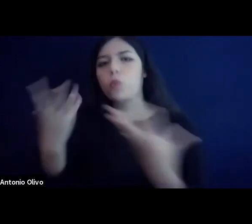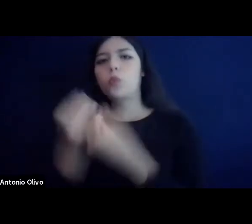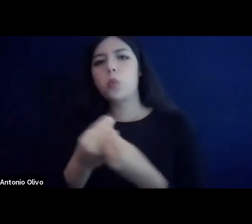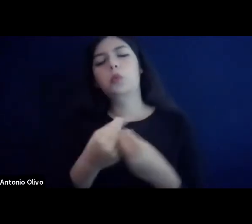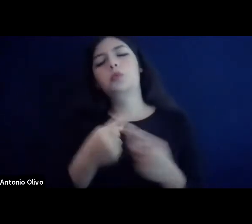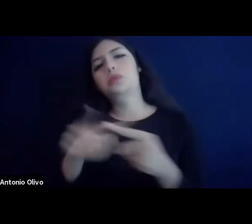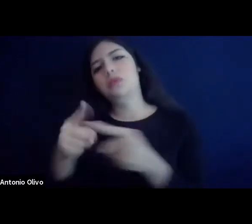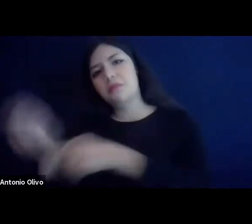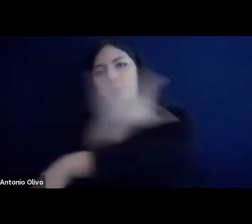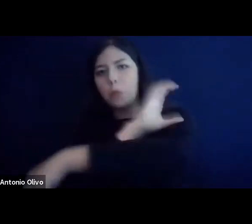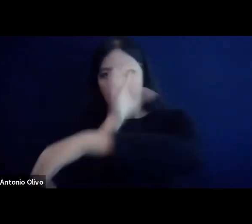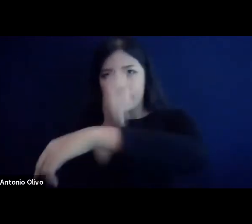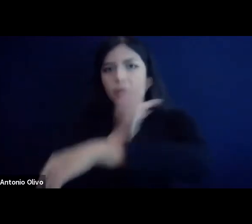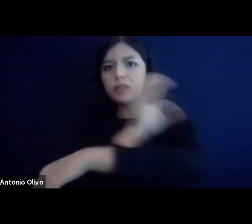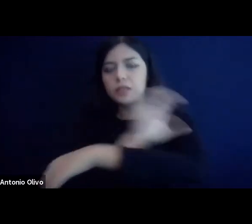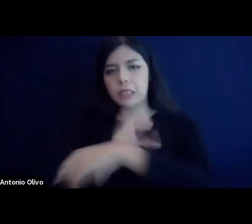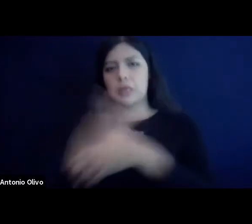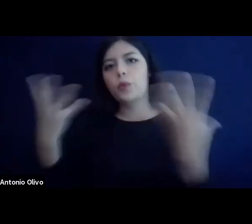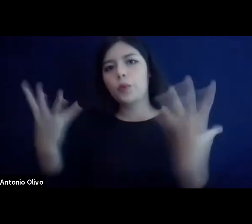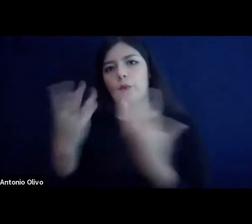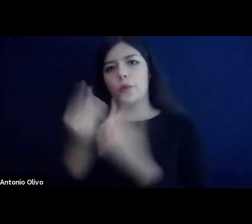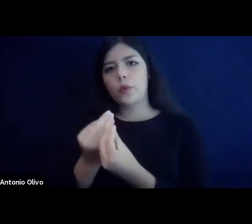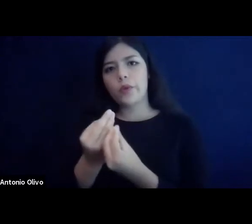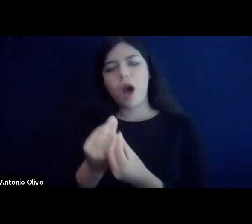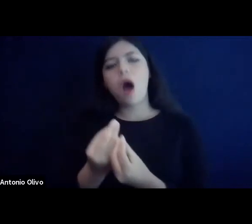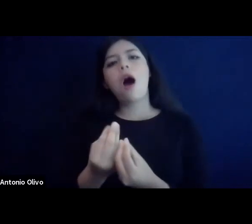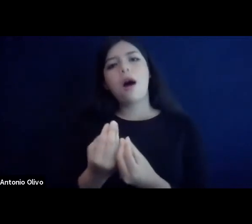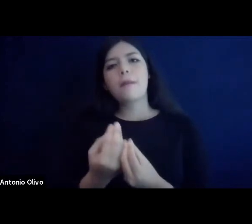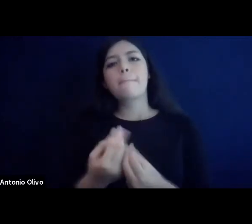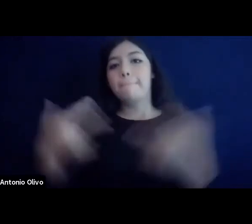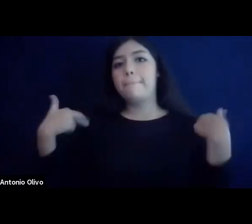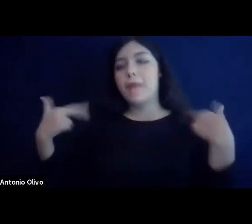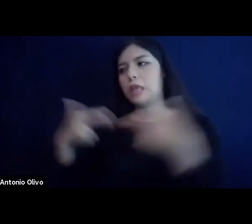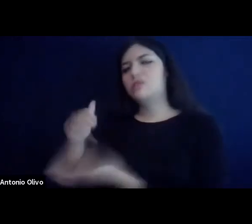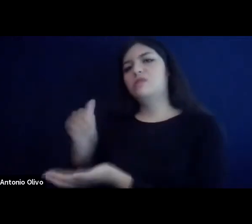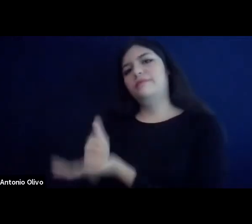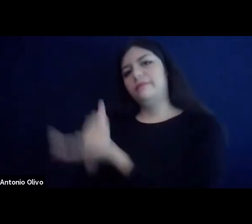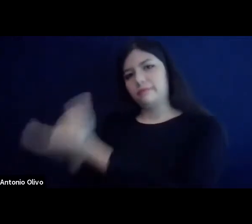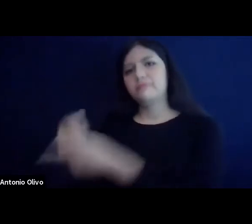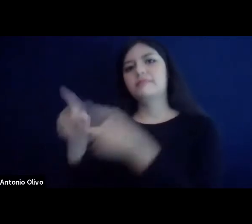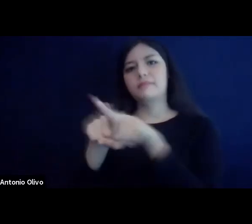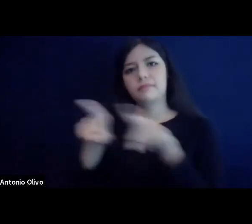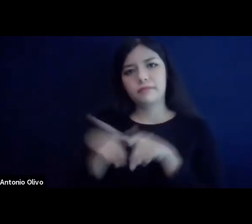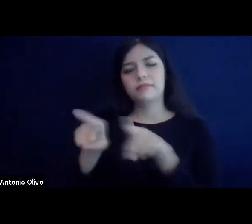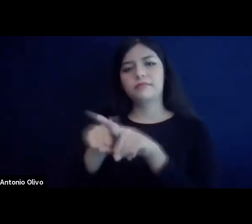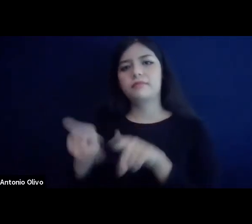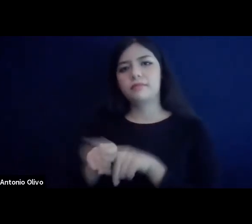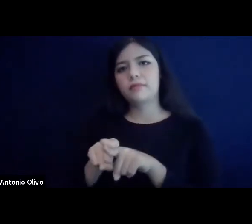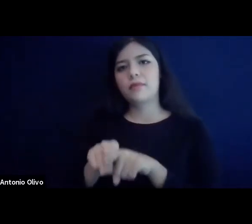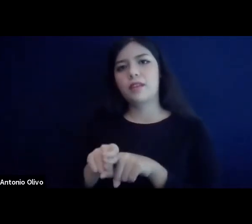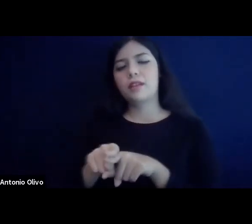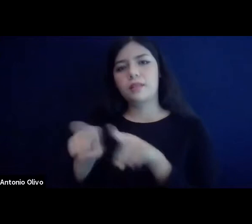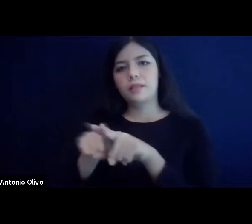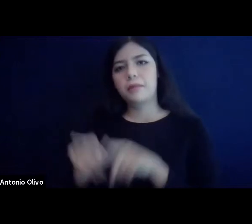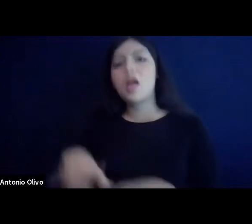varios profesores que tuvimos el apoyo, y fue cuando así nace el proyecto Oscar CUSEA, donde ya se buscó que